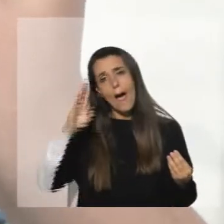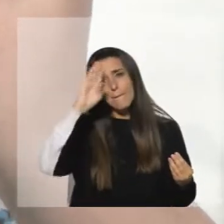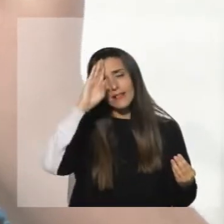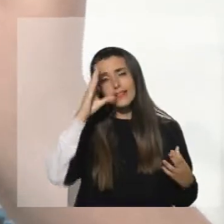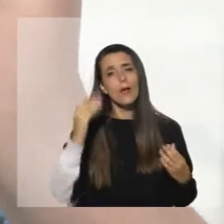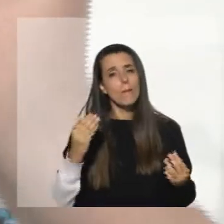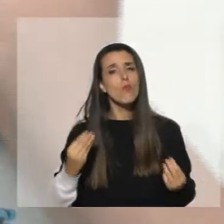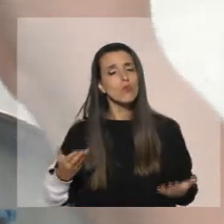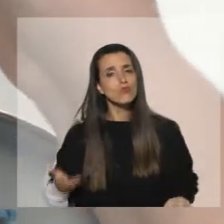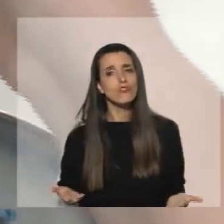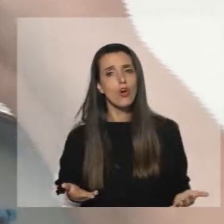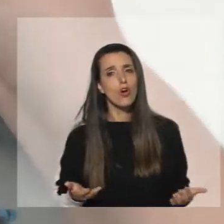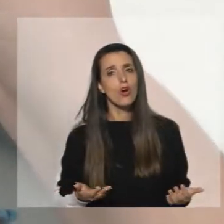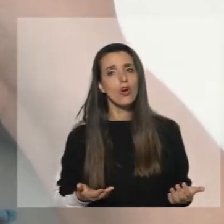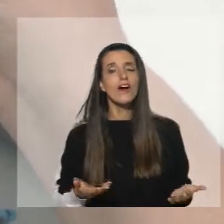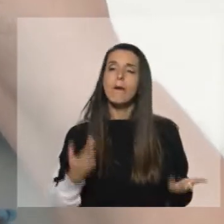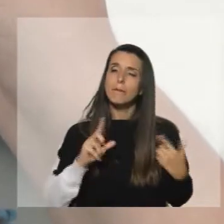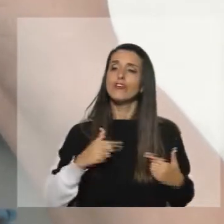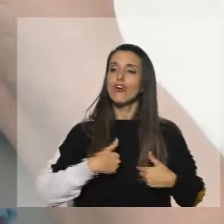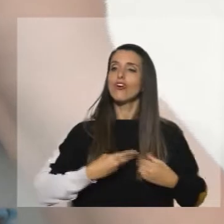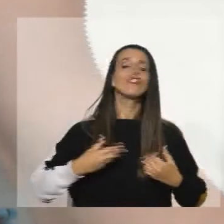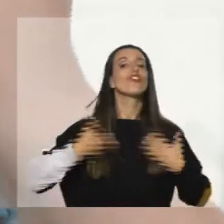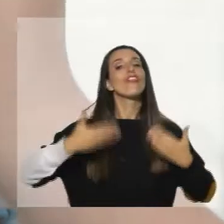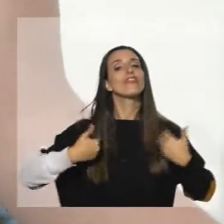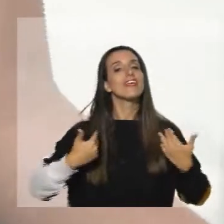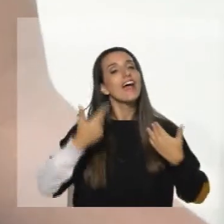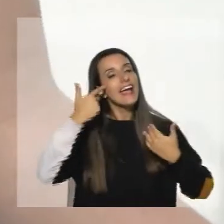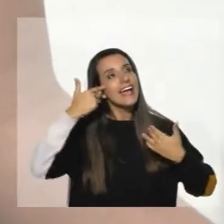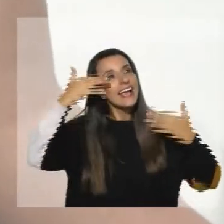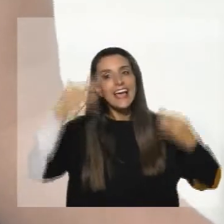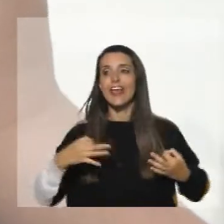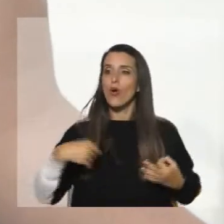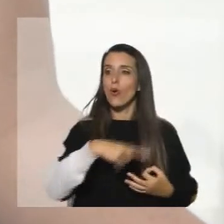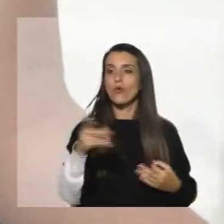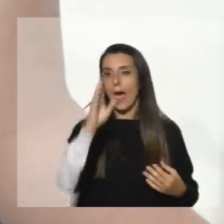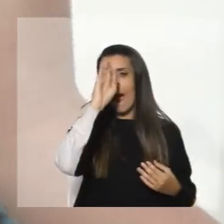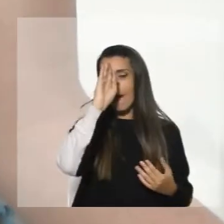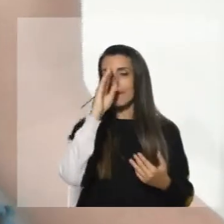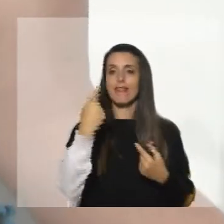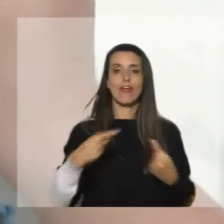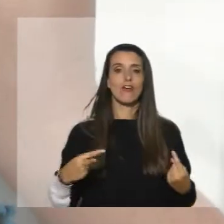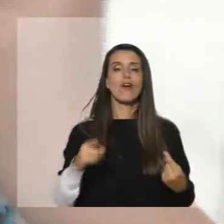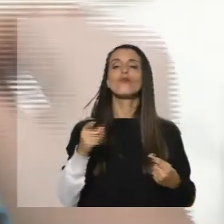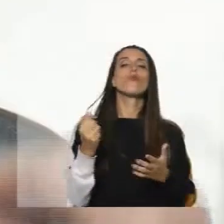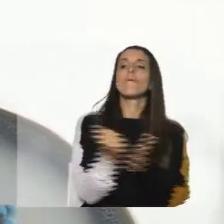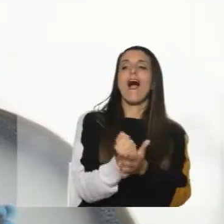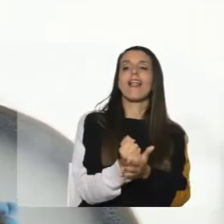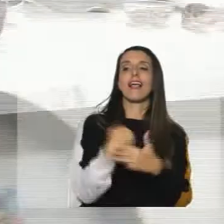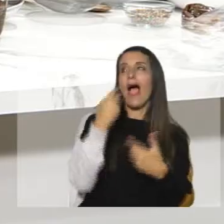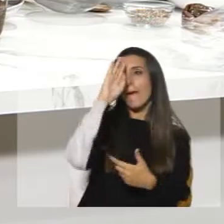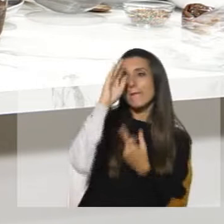cuesta es del contenta. Dicho al hecho, ¿viste, Mari? No, pero me siento muy contenta yo porque creo que están aprendiendo Estás dejando cosas. Nuestra, tu huella en nosotros. Gracias,